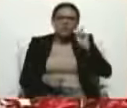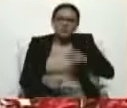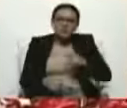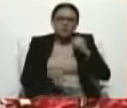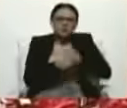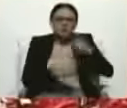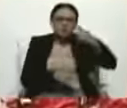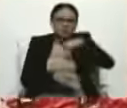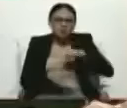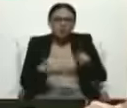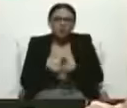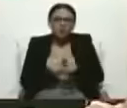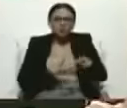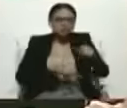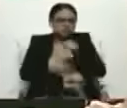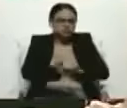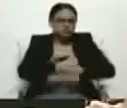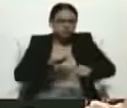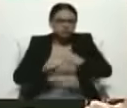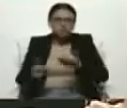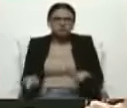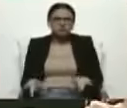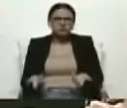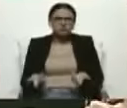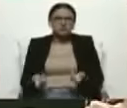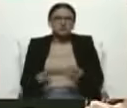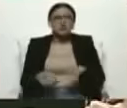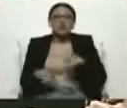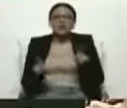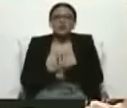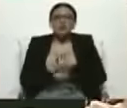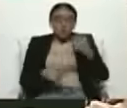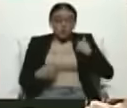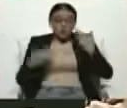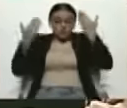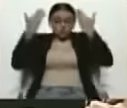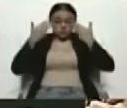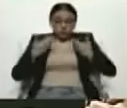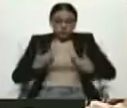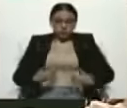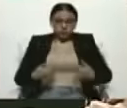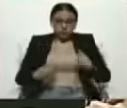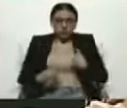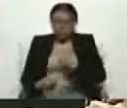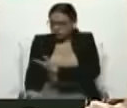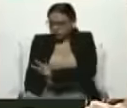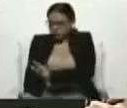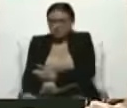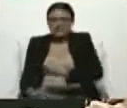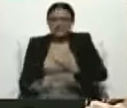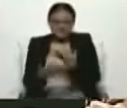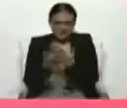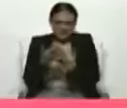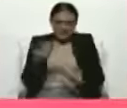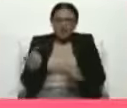que de cada 100 mililitros de sangre le saquen 99. Le dejen un mililitro.